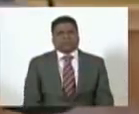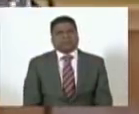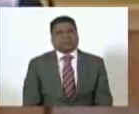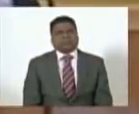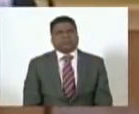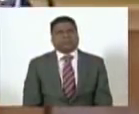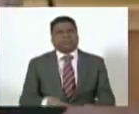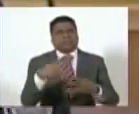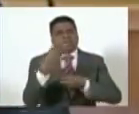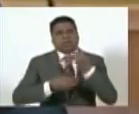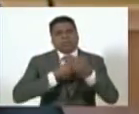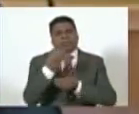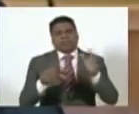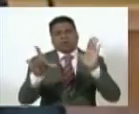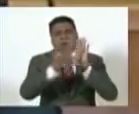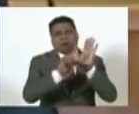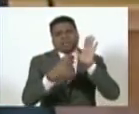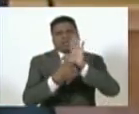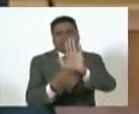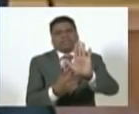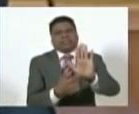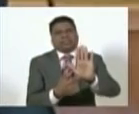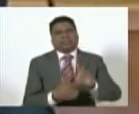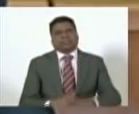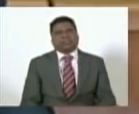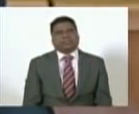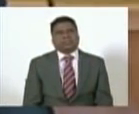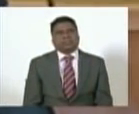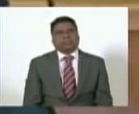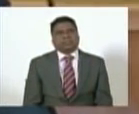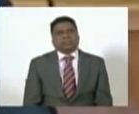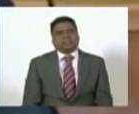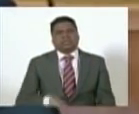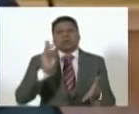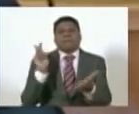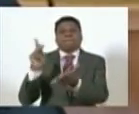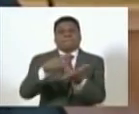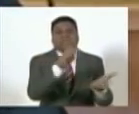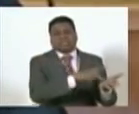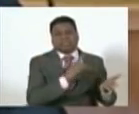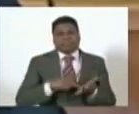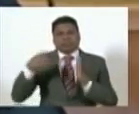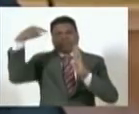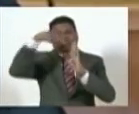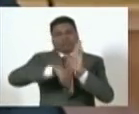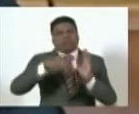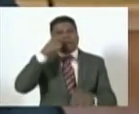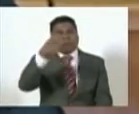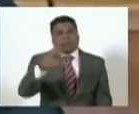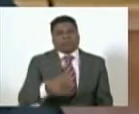de cumplimiento de la legalidad y con participación profunda del pueblo